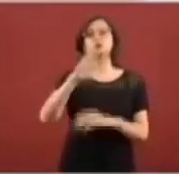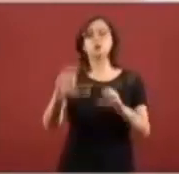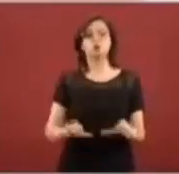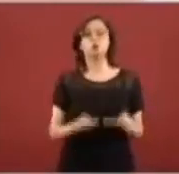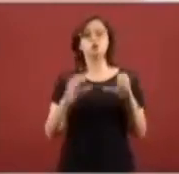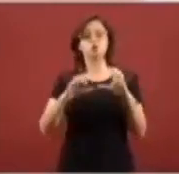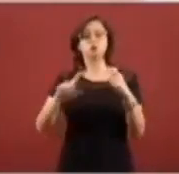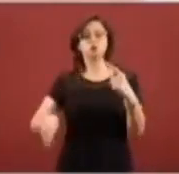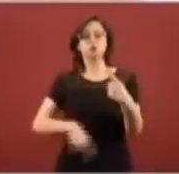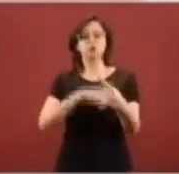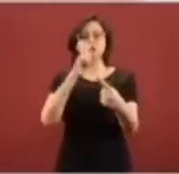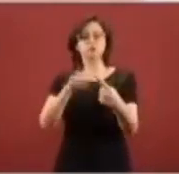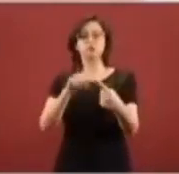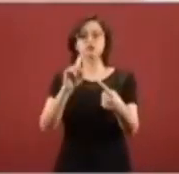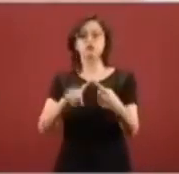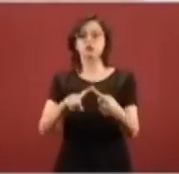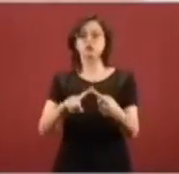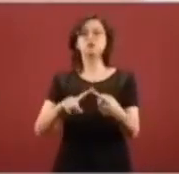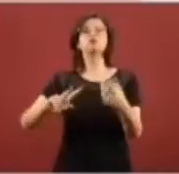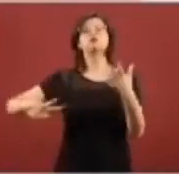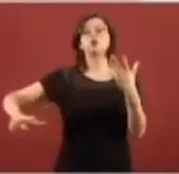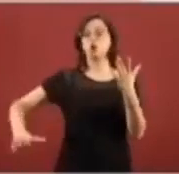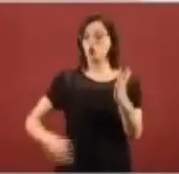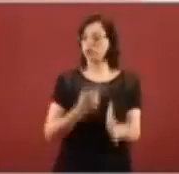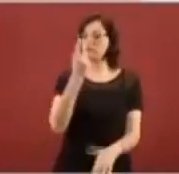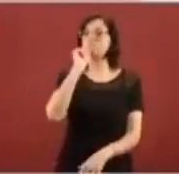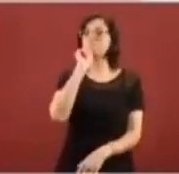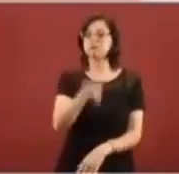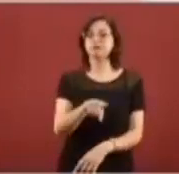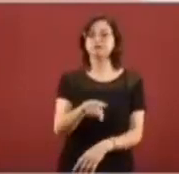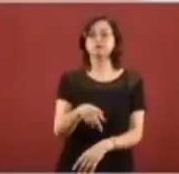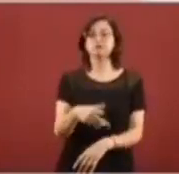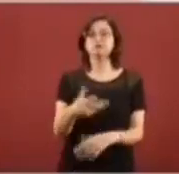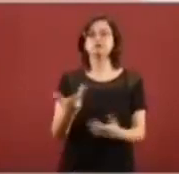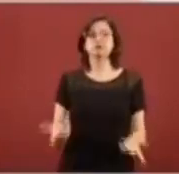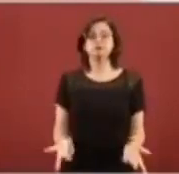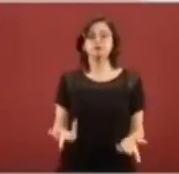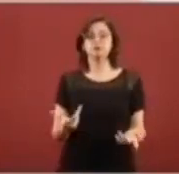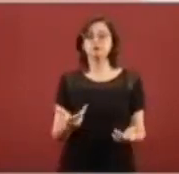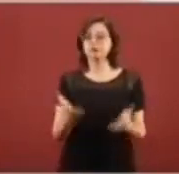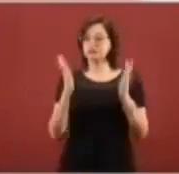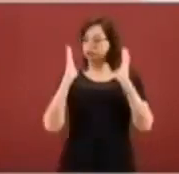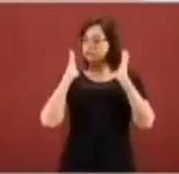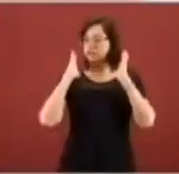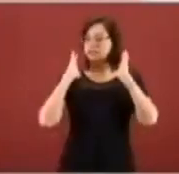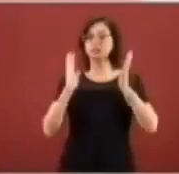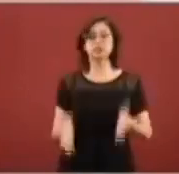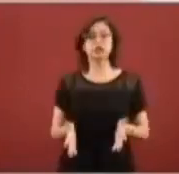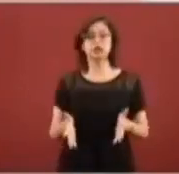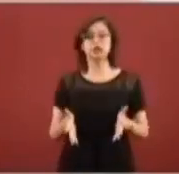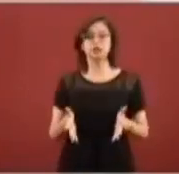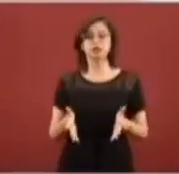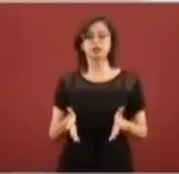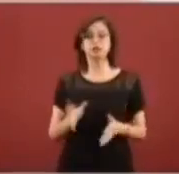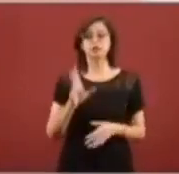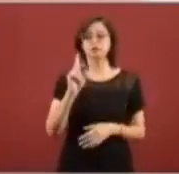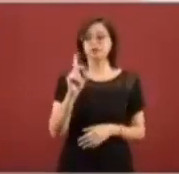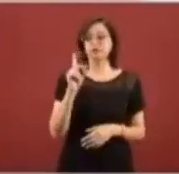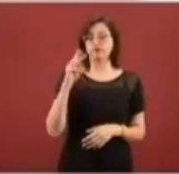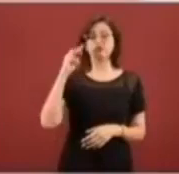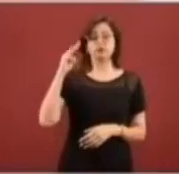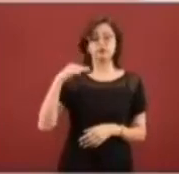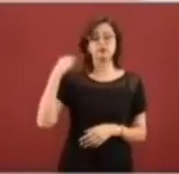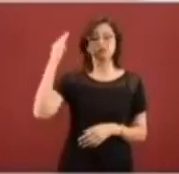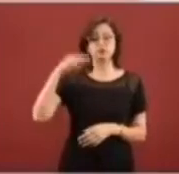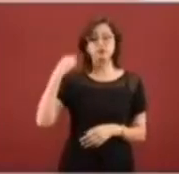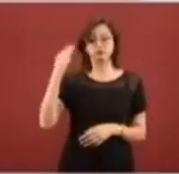medida que ratifica la ya publicada es la se ordena la suspensión inmediata desde el 30 de marzo,